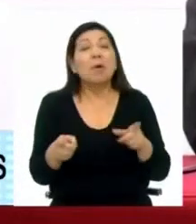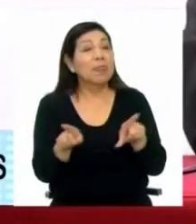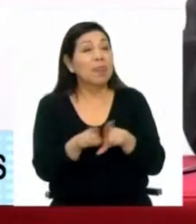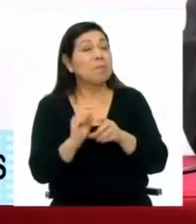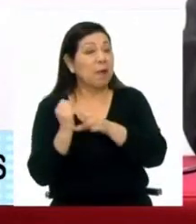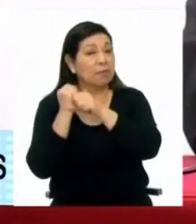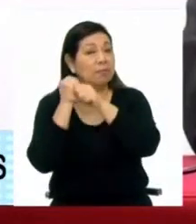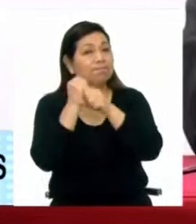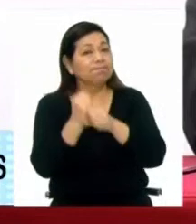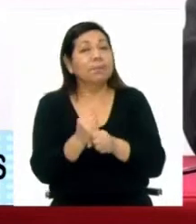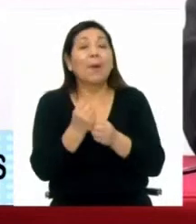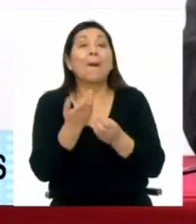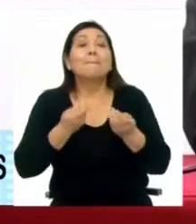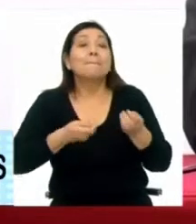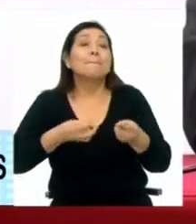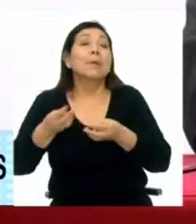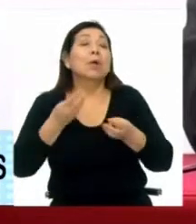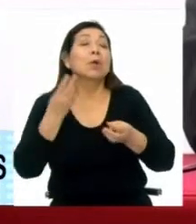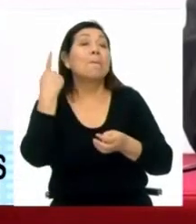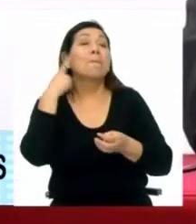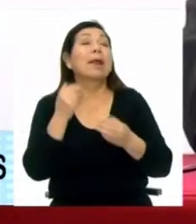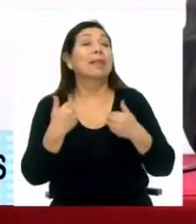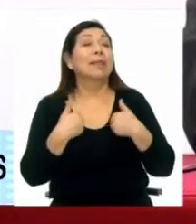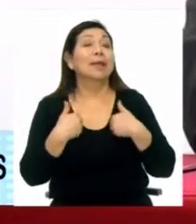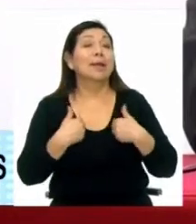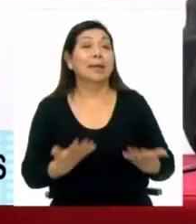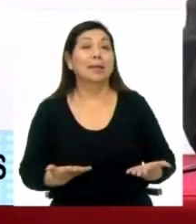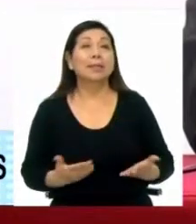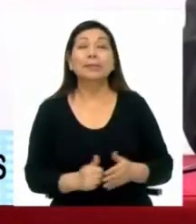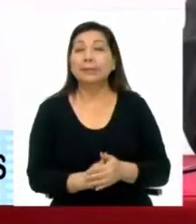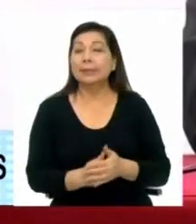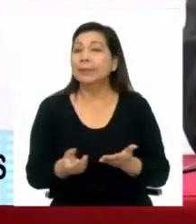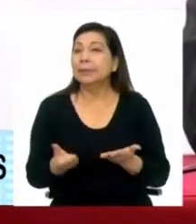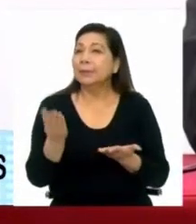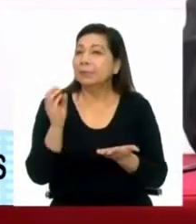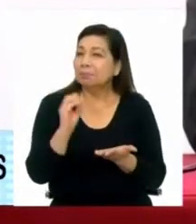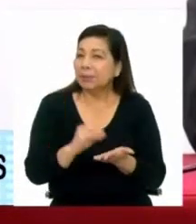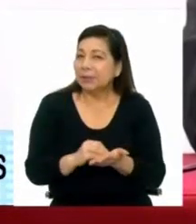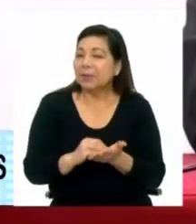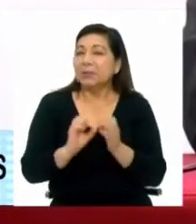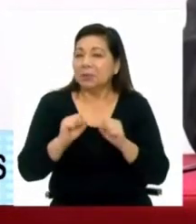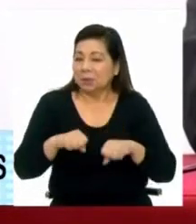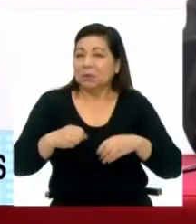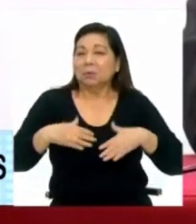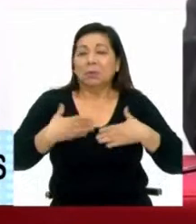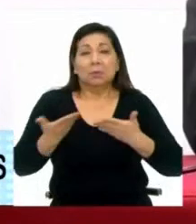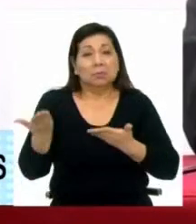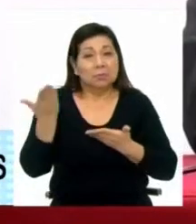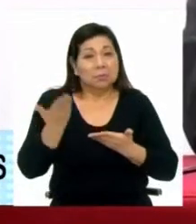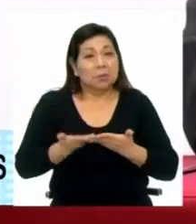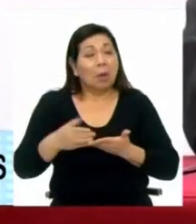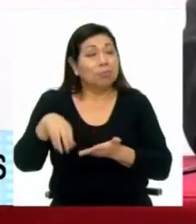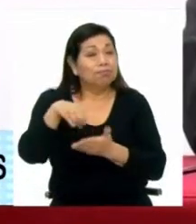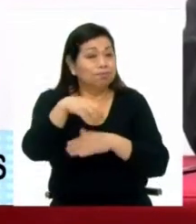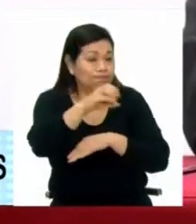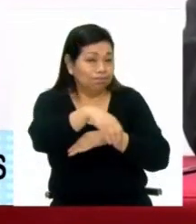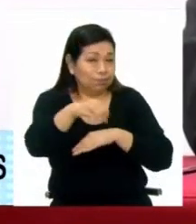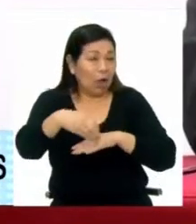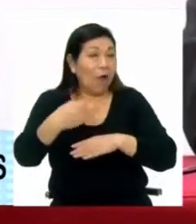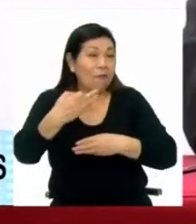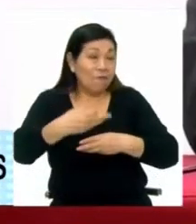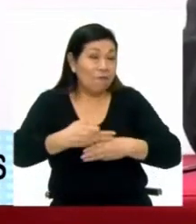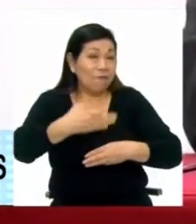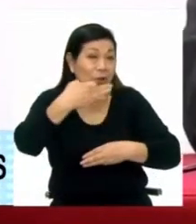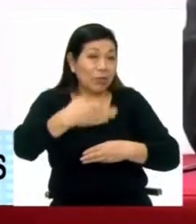también fortalecemos mecanismos para obtener y poder adquirir en las poblaciones de